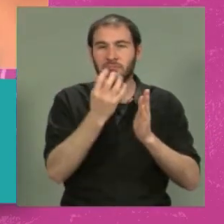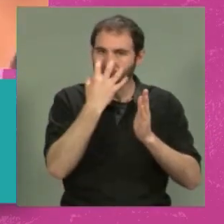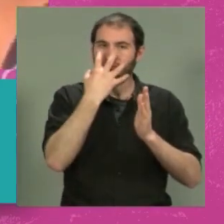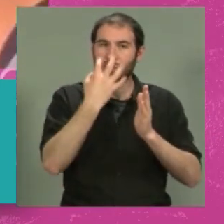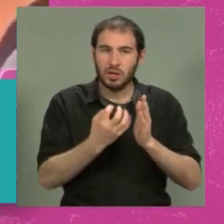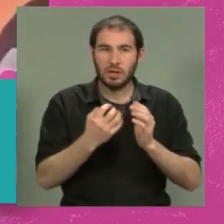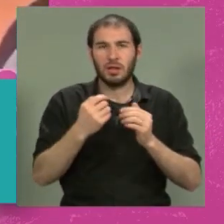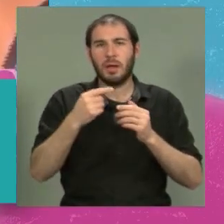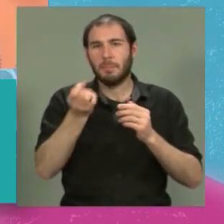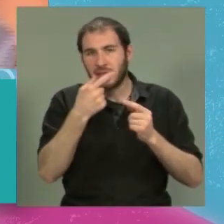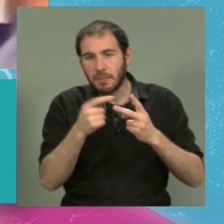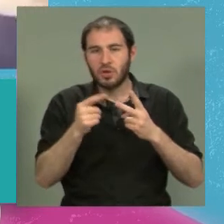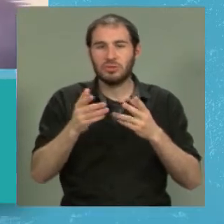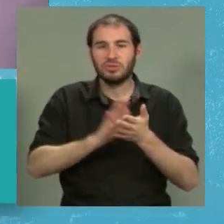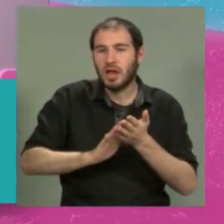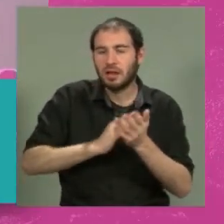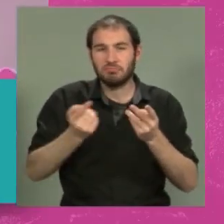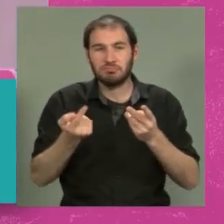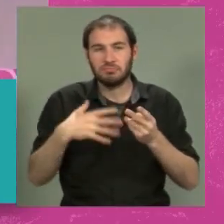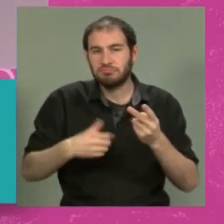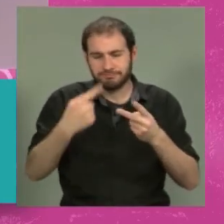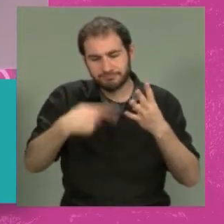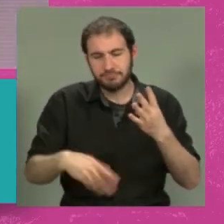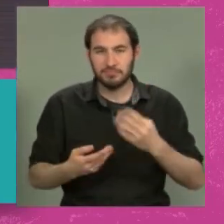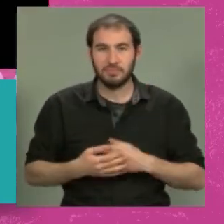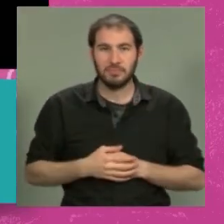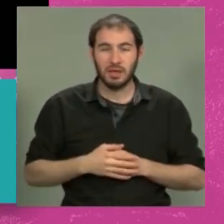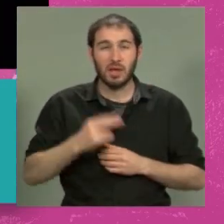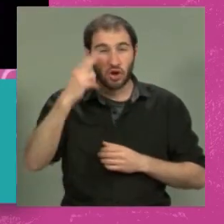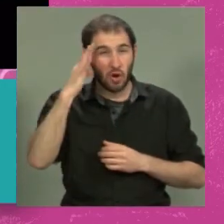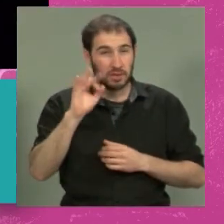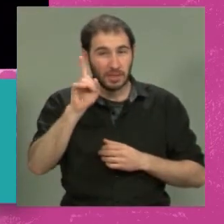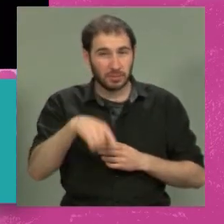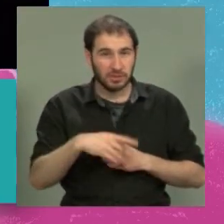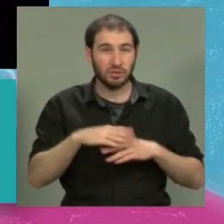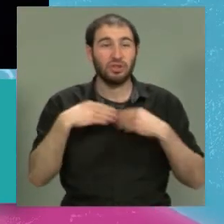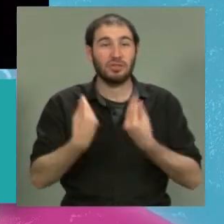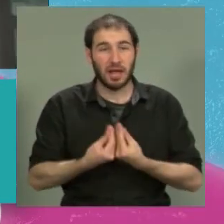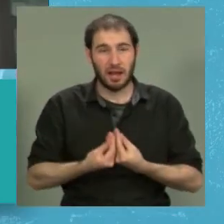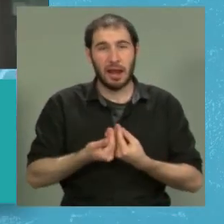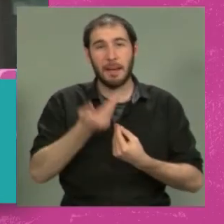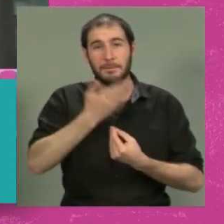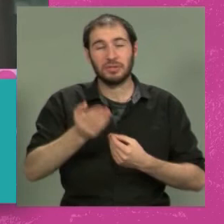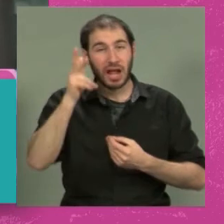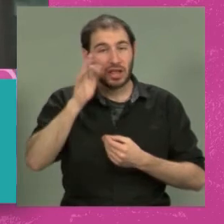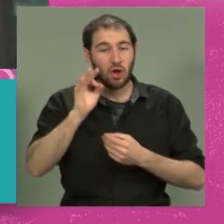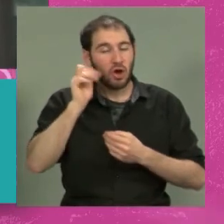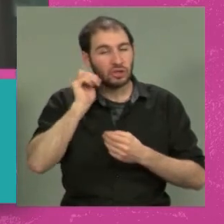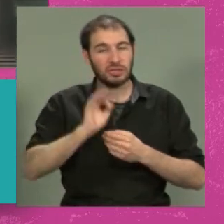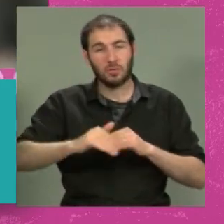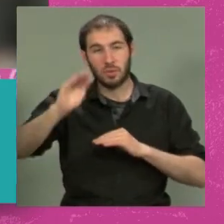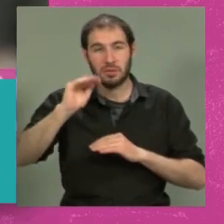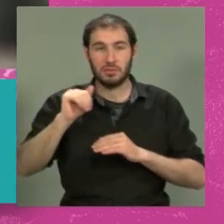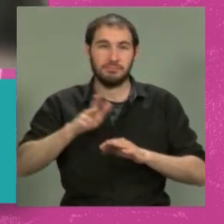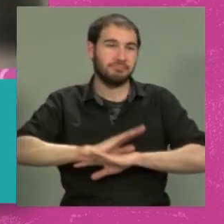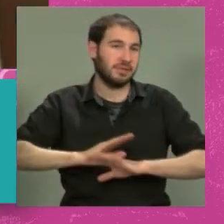respirador, medicación, curación, etcétera, etcétera. El 90% de las personas de 80 años dijeron, no,